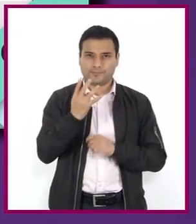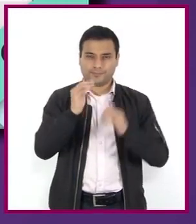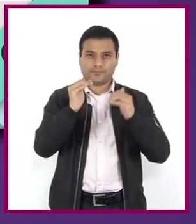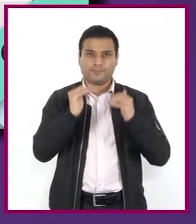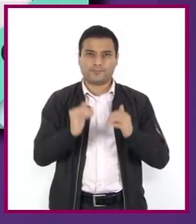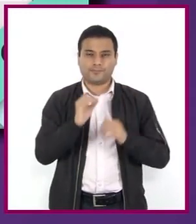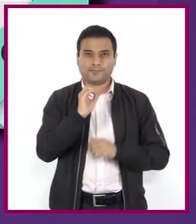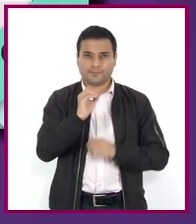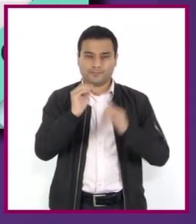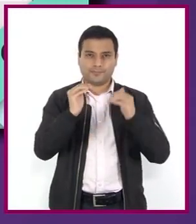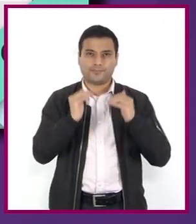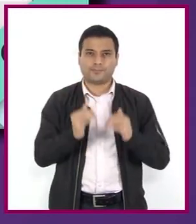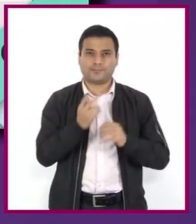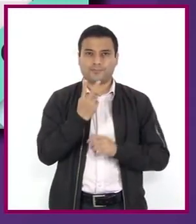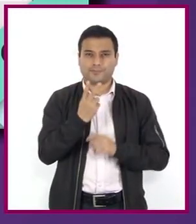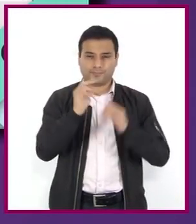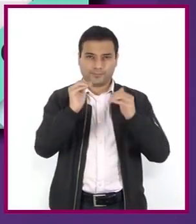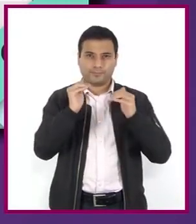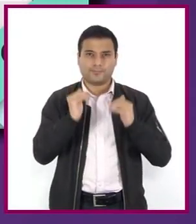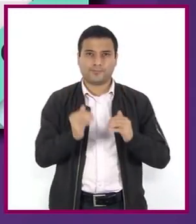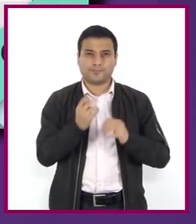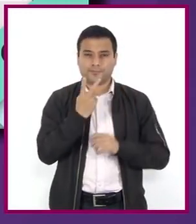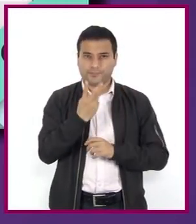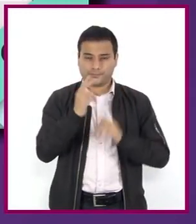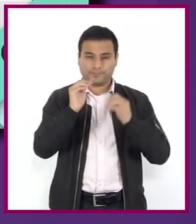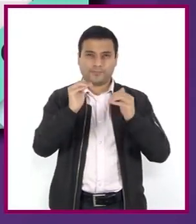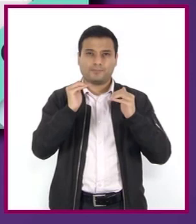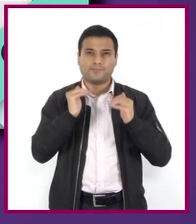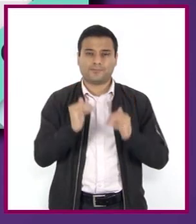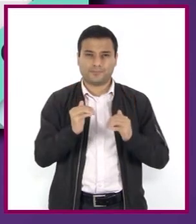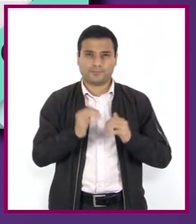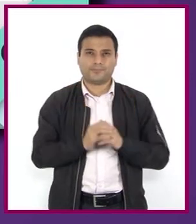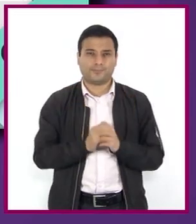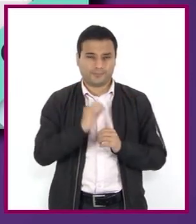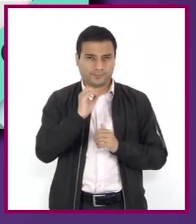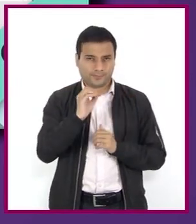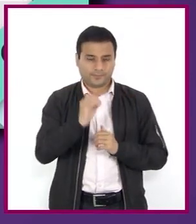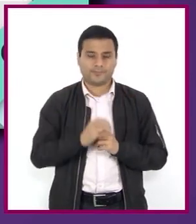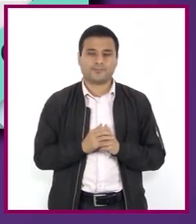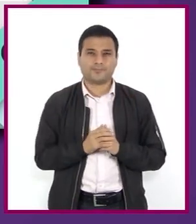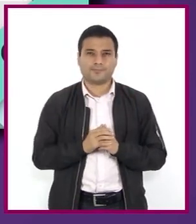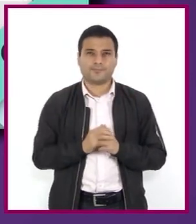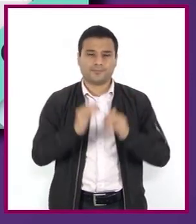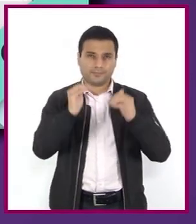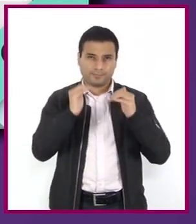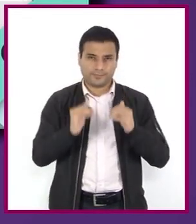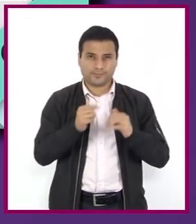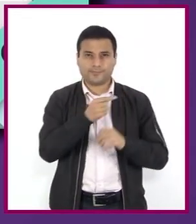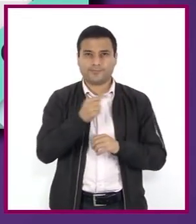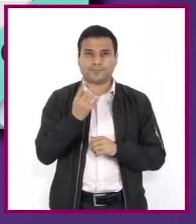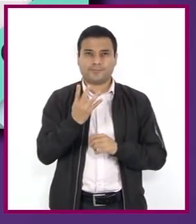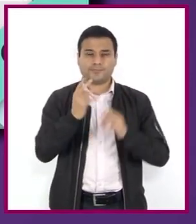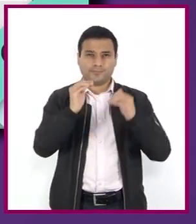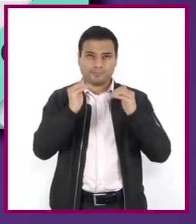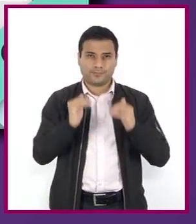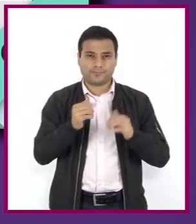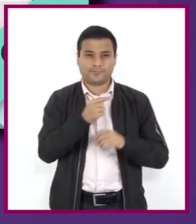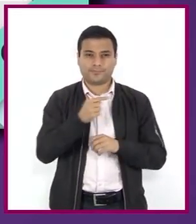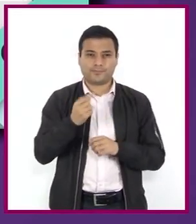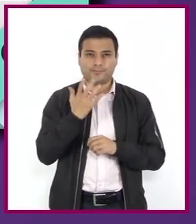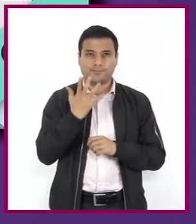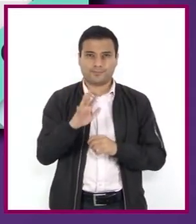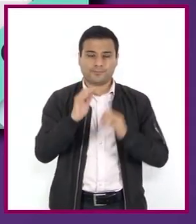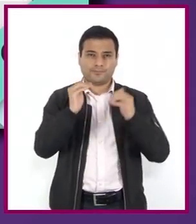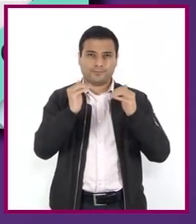0, 2, otra vez 2 y nuevamente 0, 4 negativo, 10 negativo